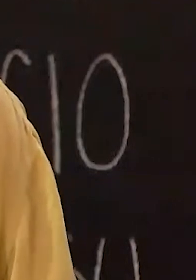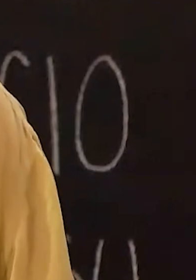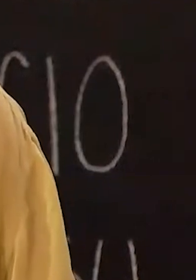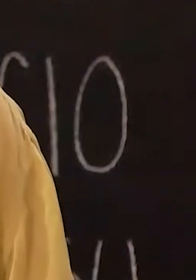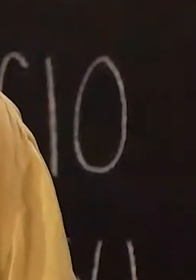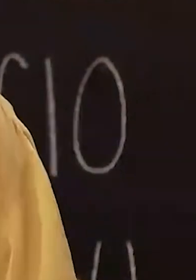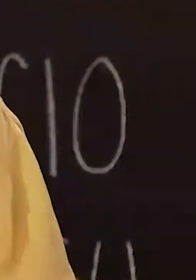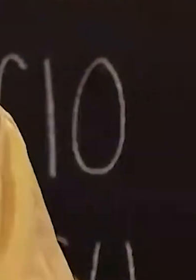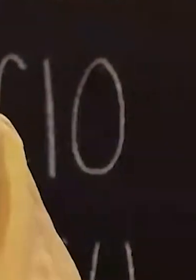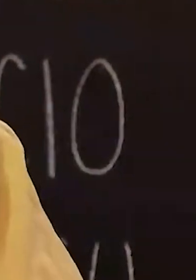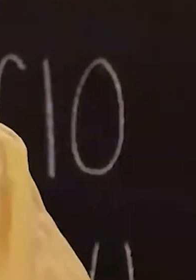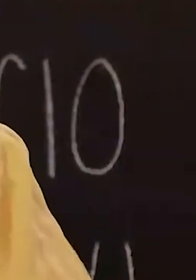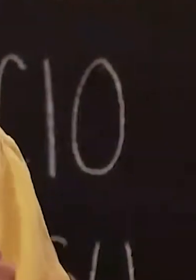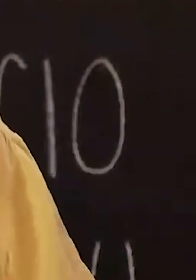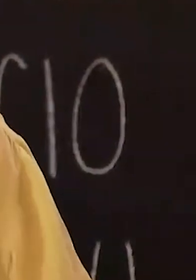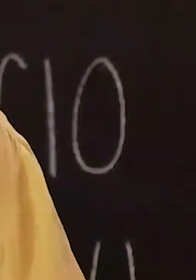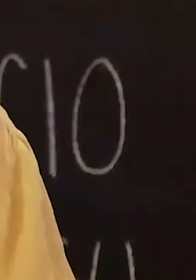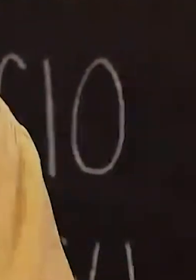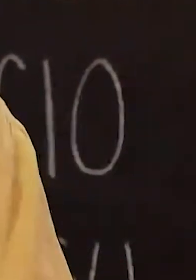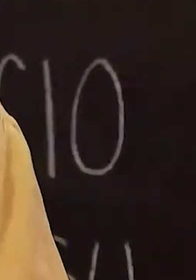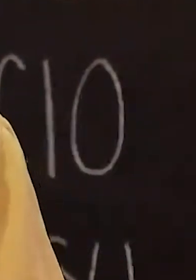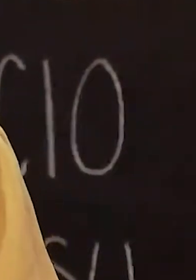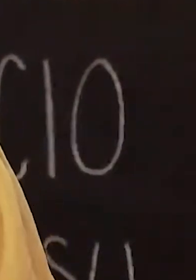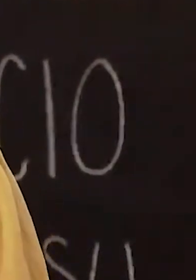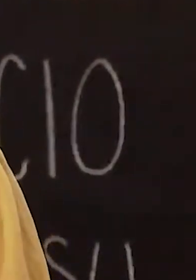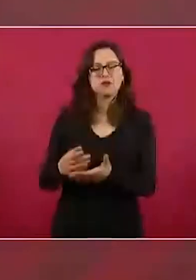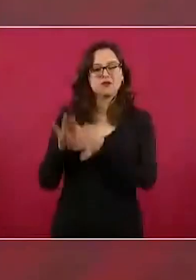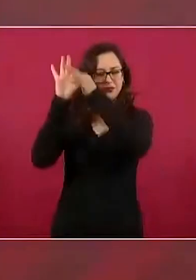son las acusaciones contra Mario Marín. Vamos a ver qué dice el presidente, volvemos.